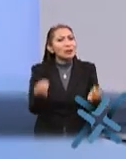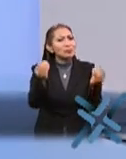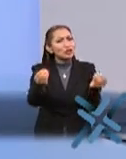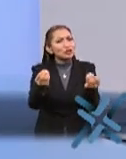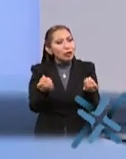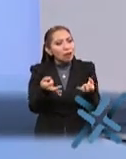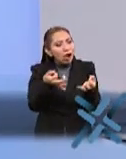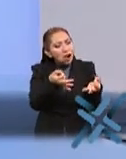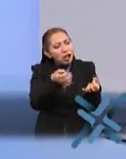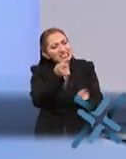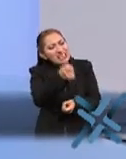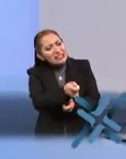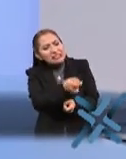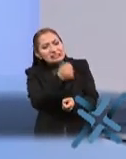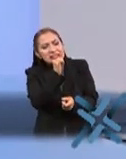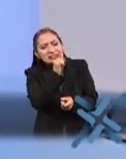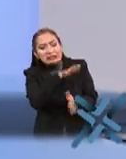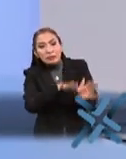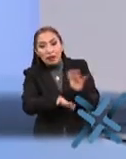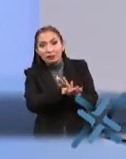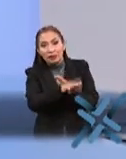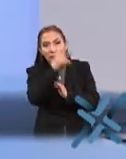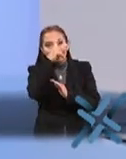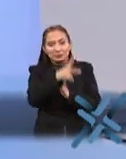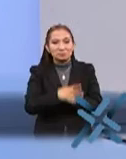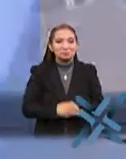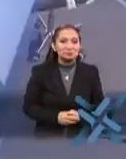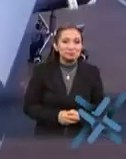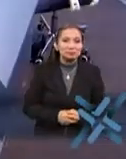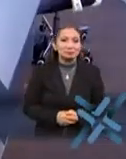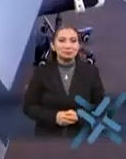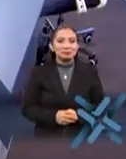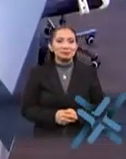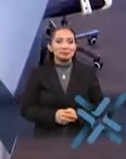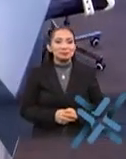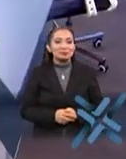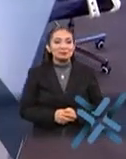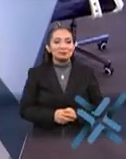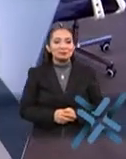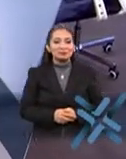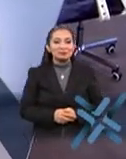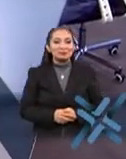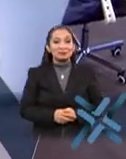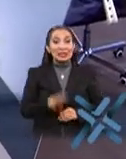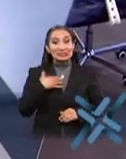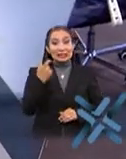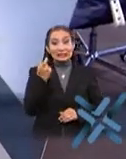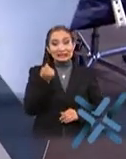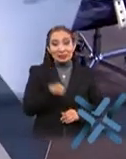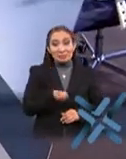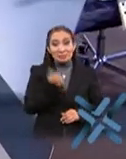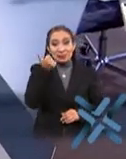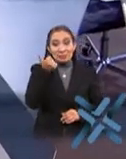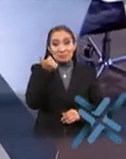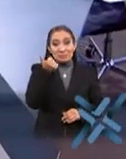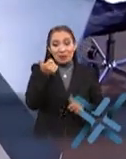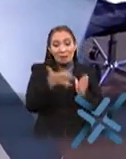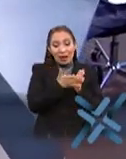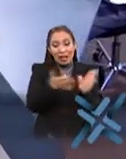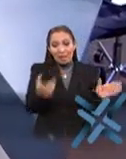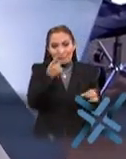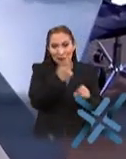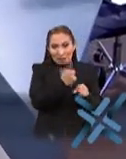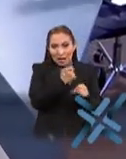mucho interés en cuestiones que son básicas para el país. Así es. Donde hay muchísima en esta primera parte de este